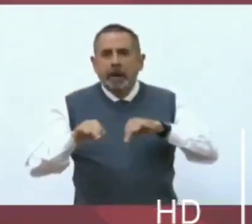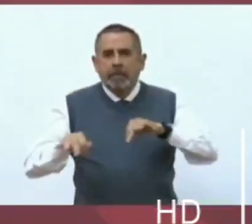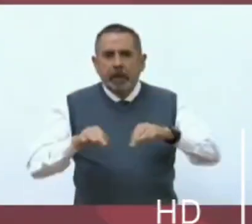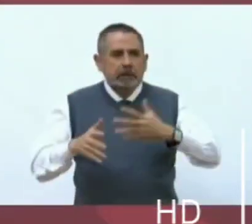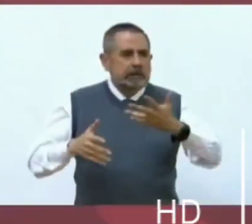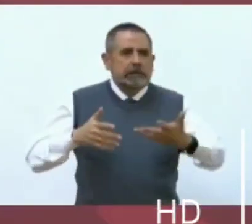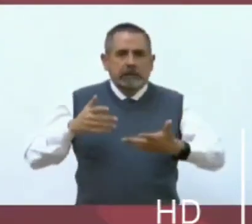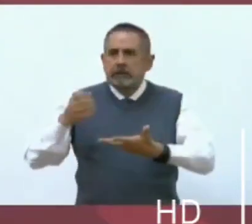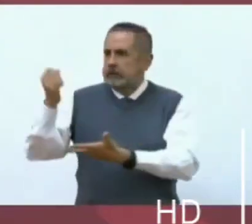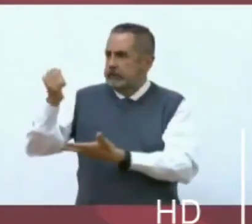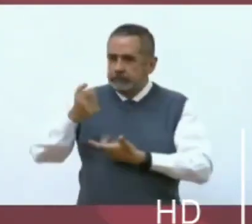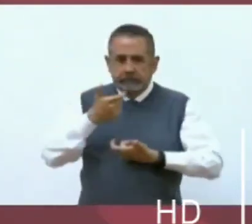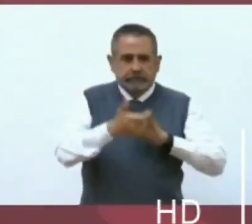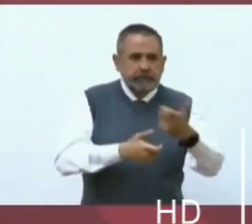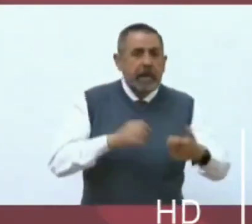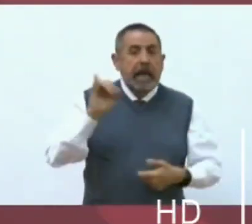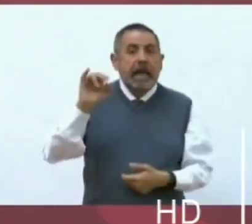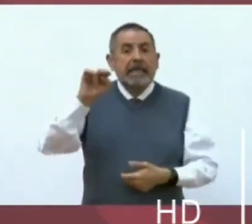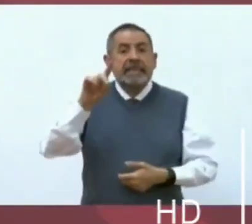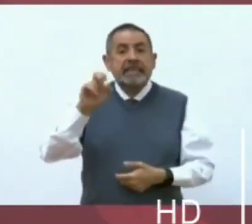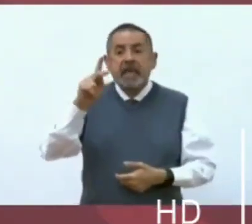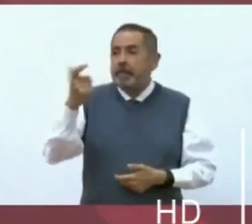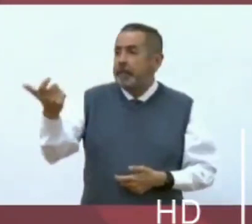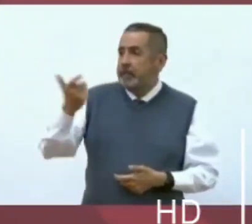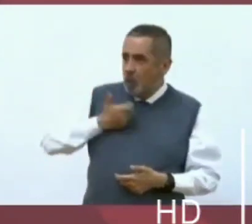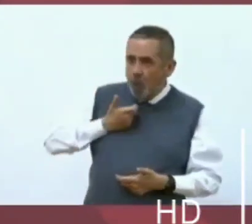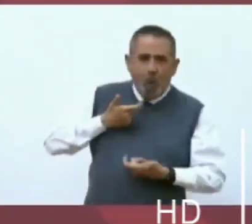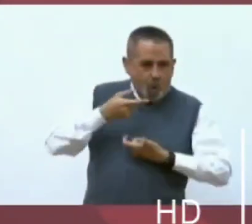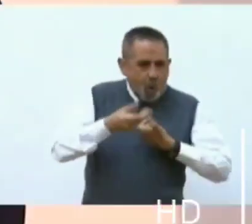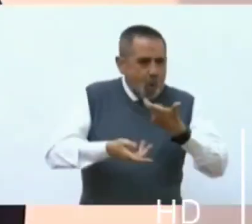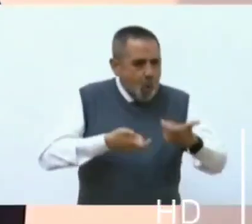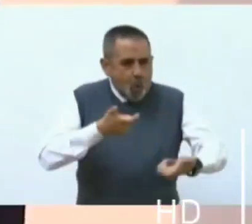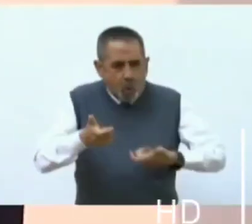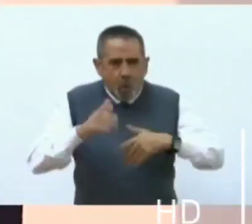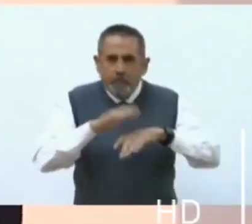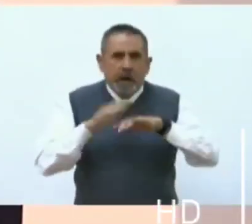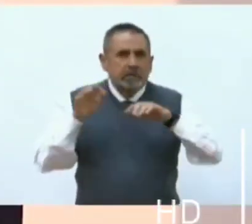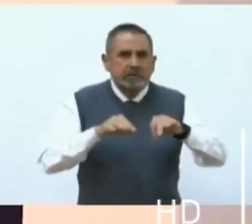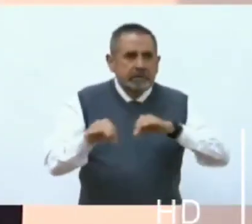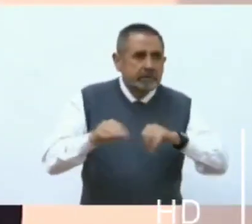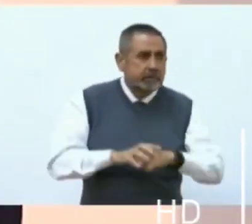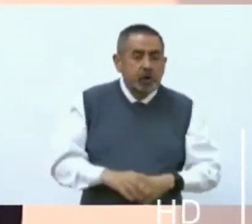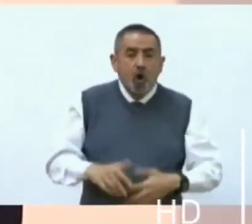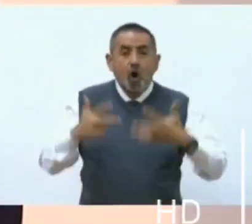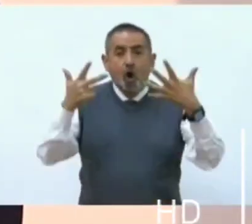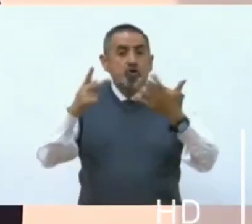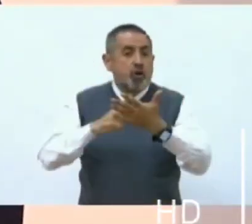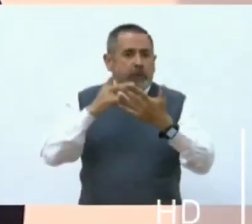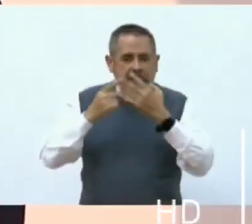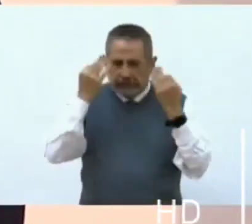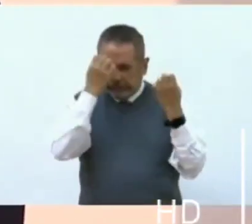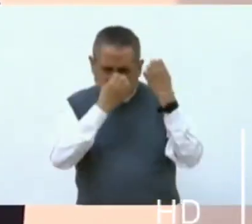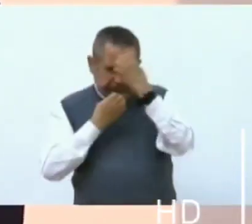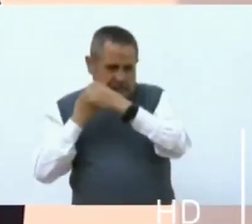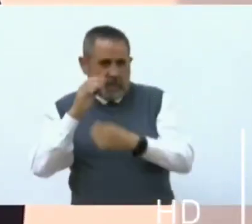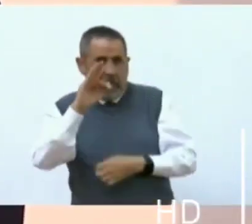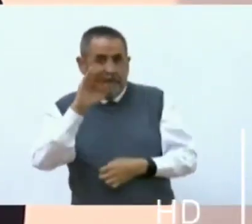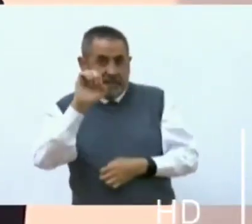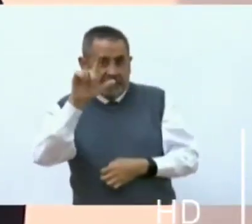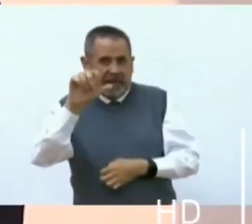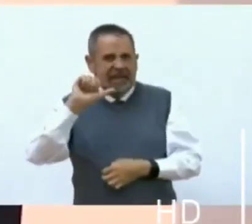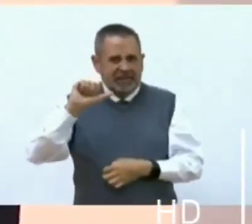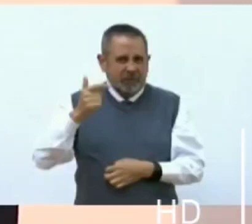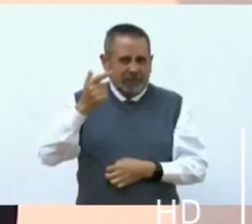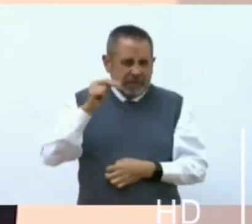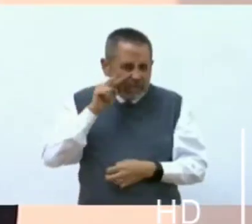recursos otorgados por el INDEP. Se ha dado seguimiento y atención a 8 actos de fiscalización implementados por el órgano